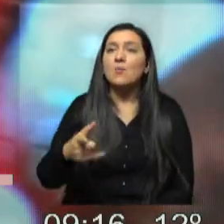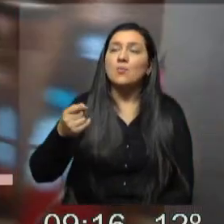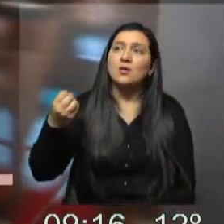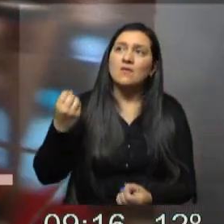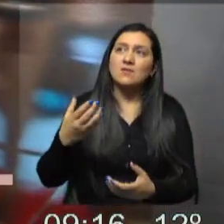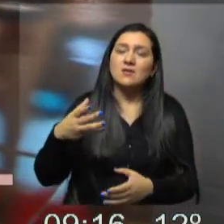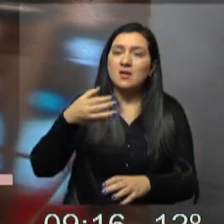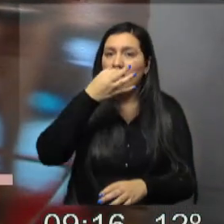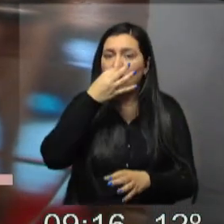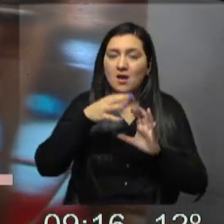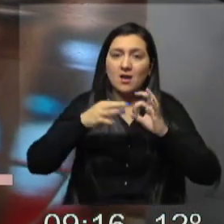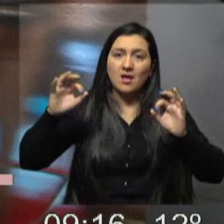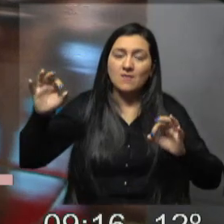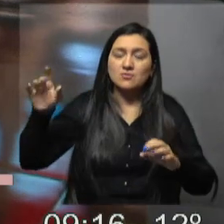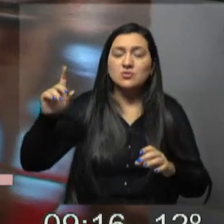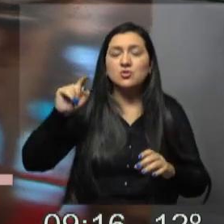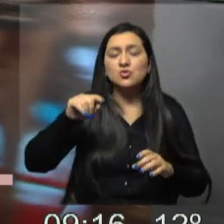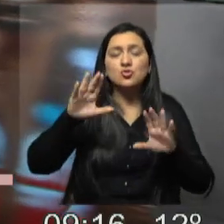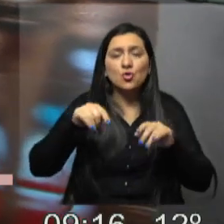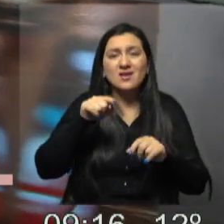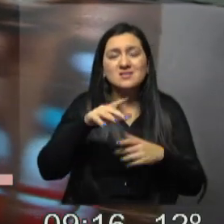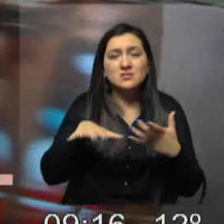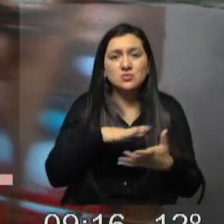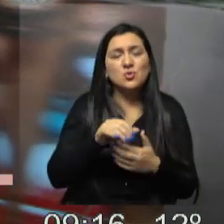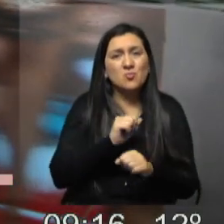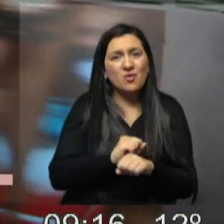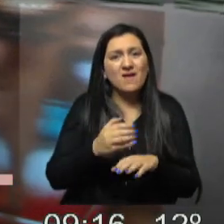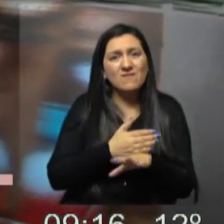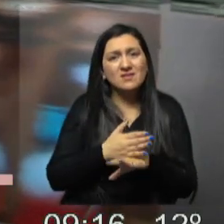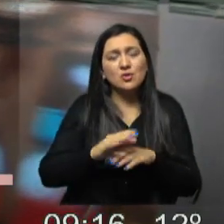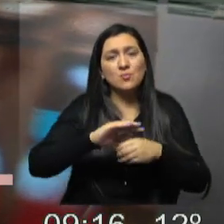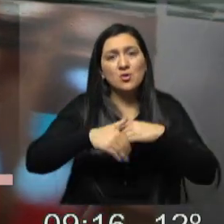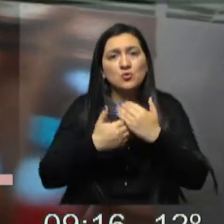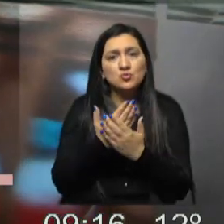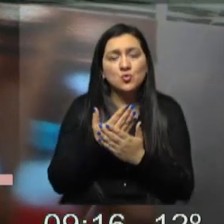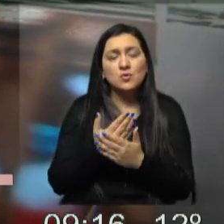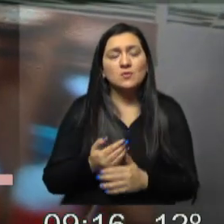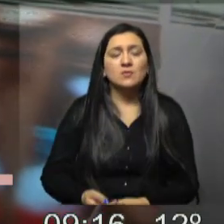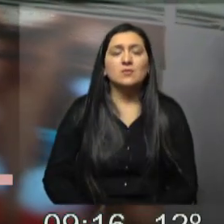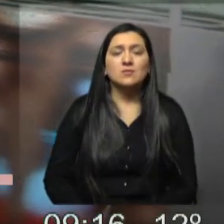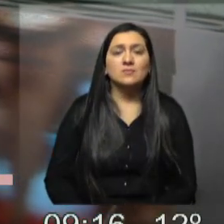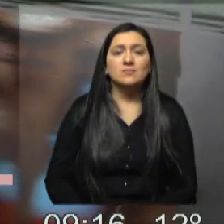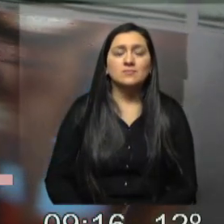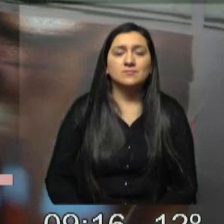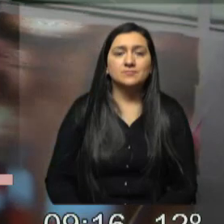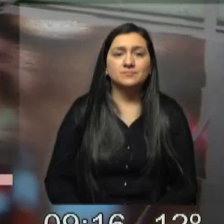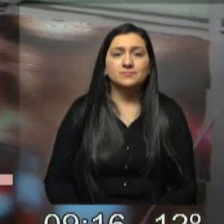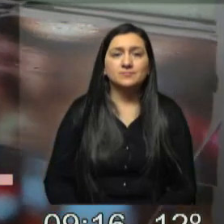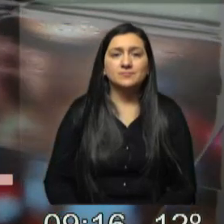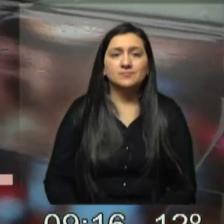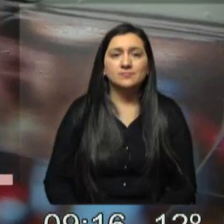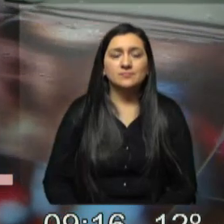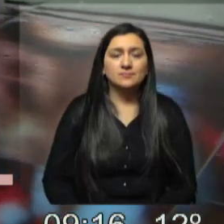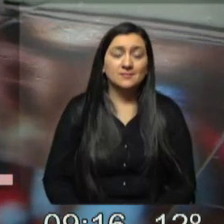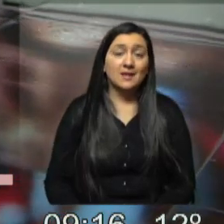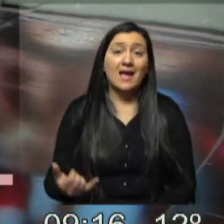claro, y de mulatos en pero toda esa situación puede llegar a afectar el vínculo con Mercosur y demás. Mi comentario venía a esto, sí, a que